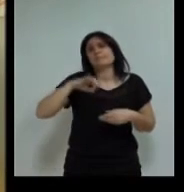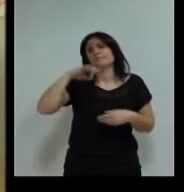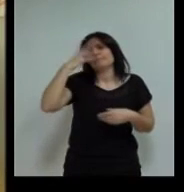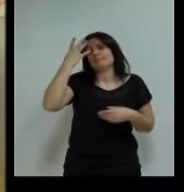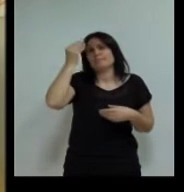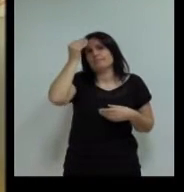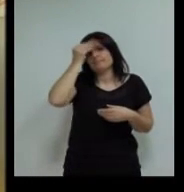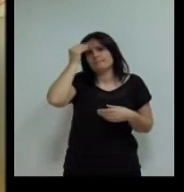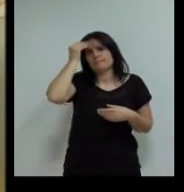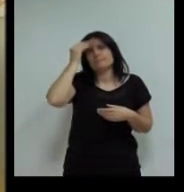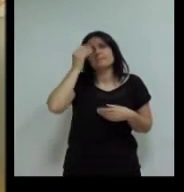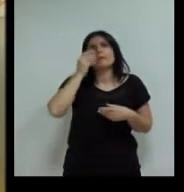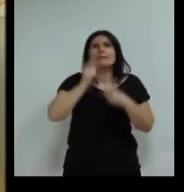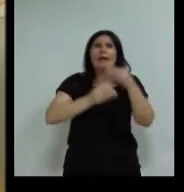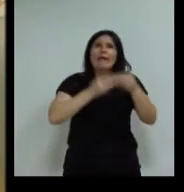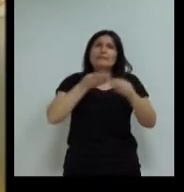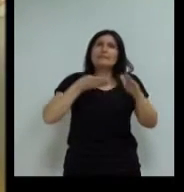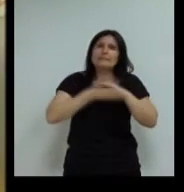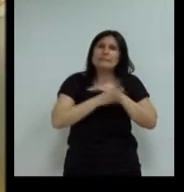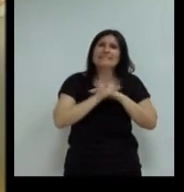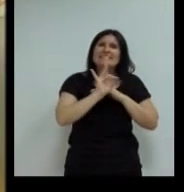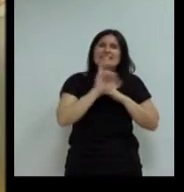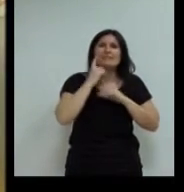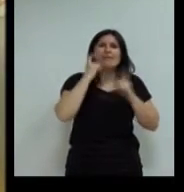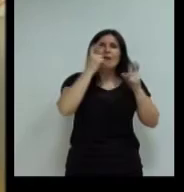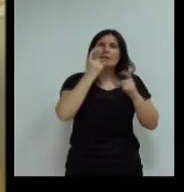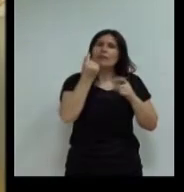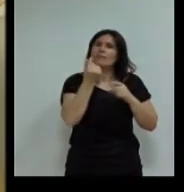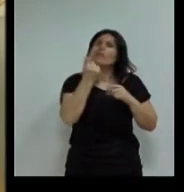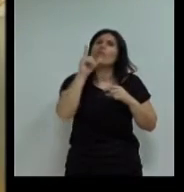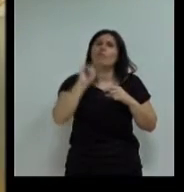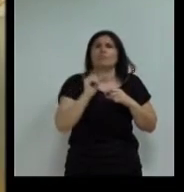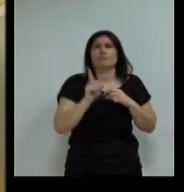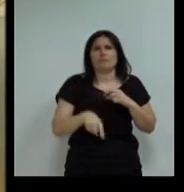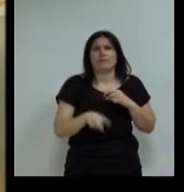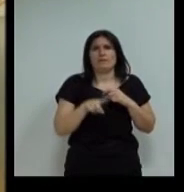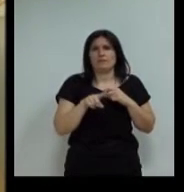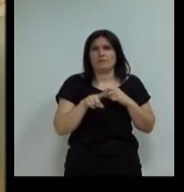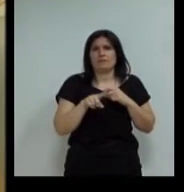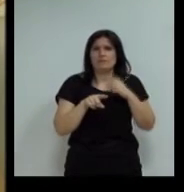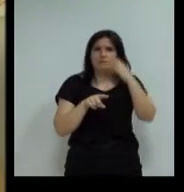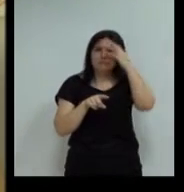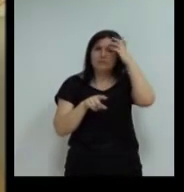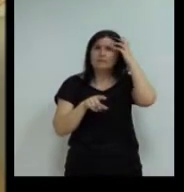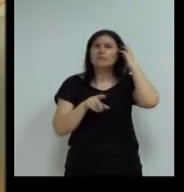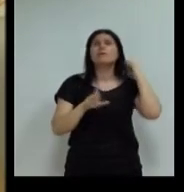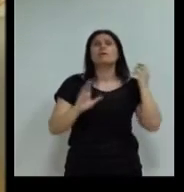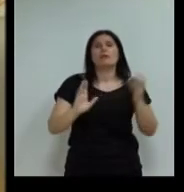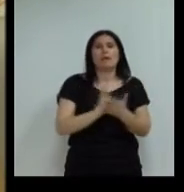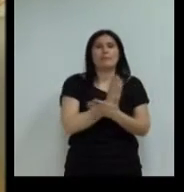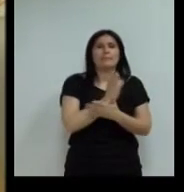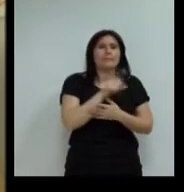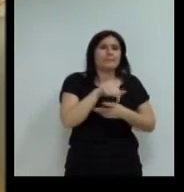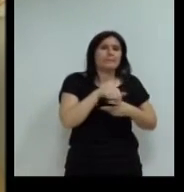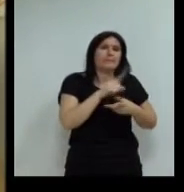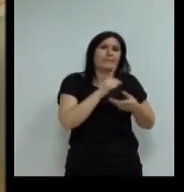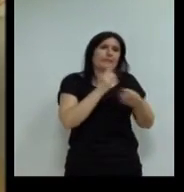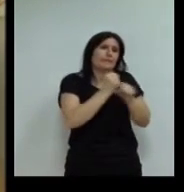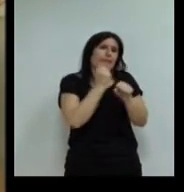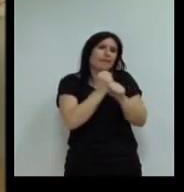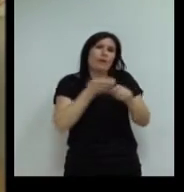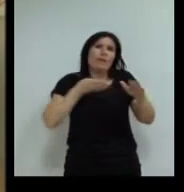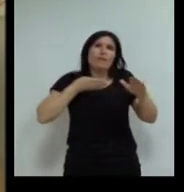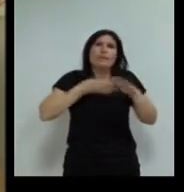bueno, vamos a llevar la accesibilidad, pero vamos a intentar que cueste lo menos posible. O sea, decir, y que aparte no sea un